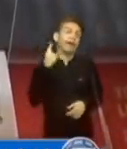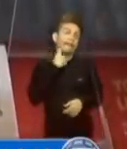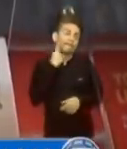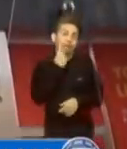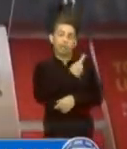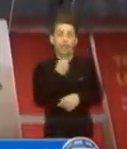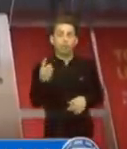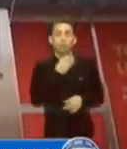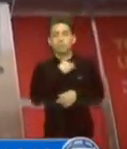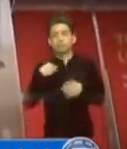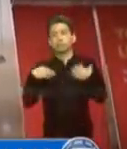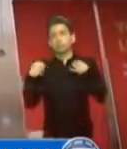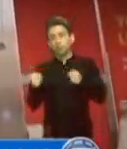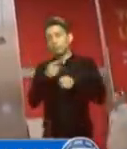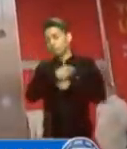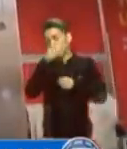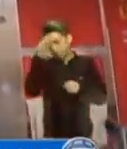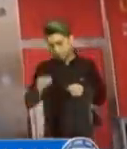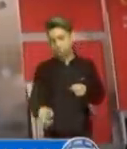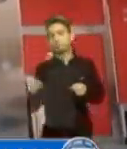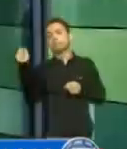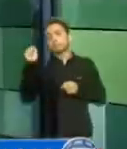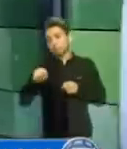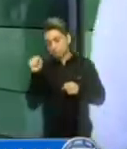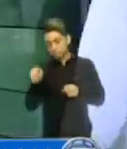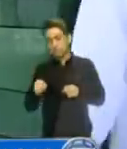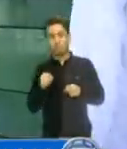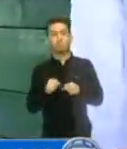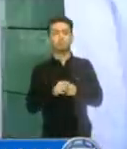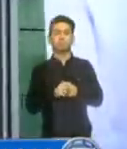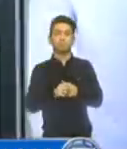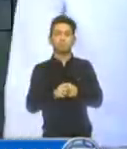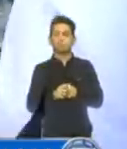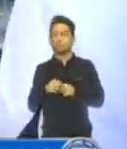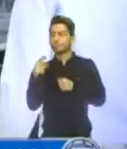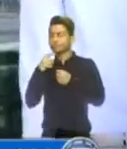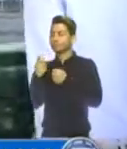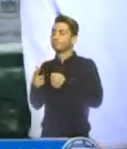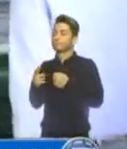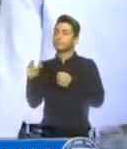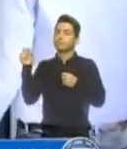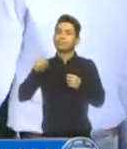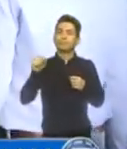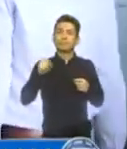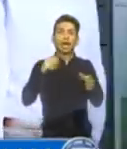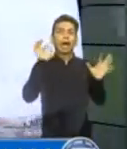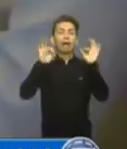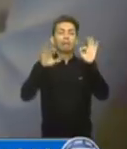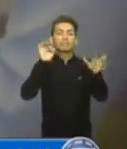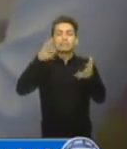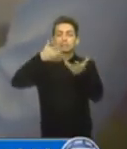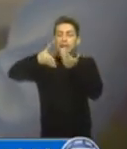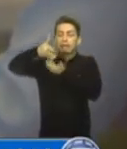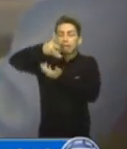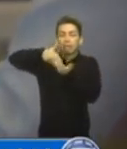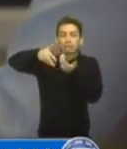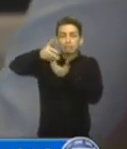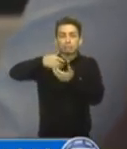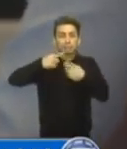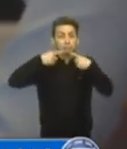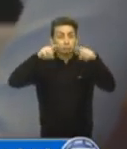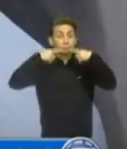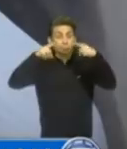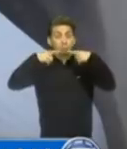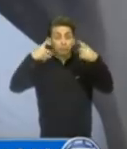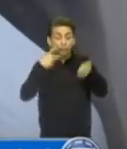vacunas están garantizadas, son seguras. Este tipo de vacunas se ofrecen en redes sociales. Sin embargo, pone en riesgo al